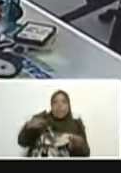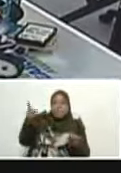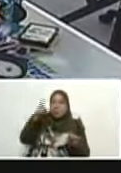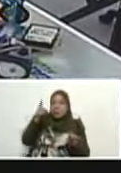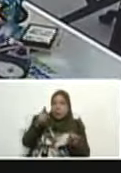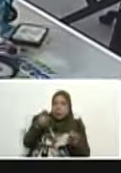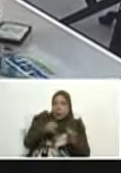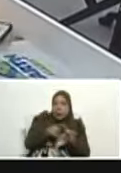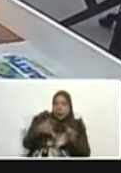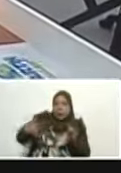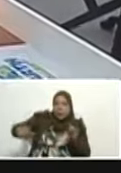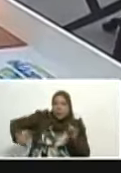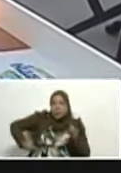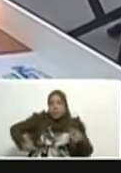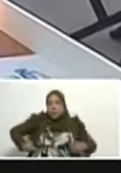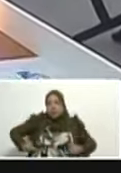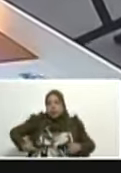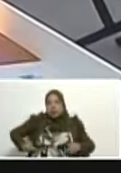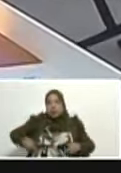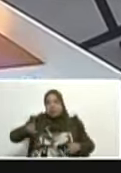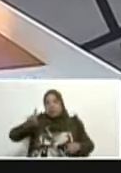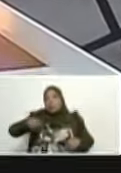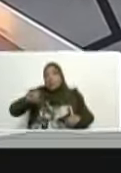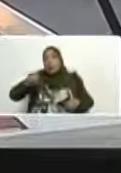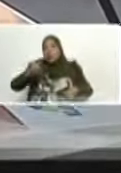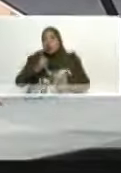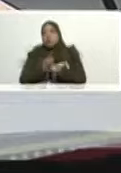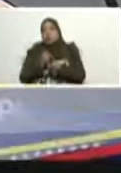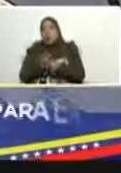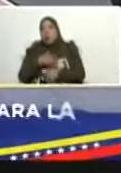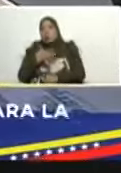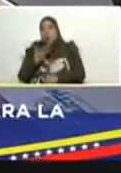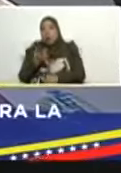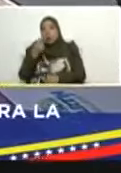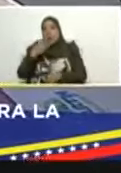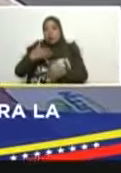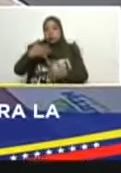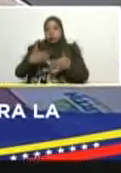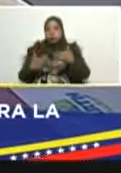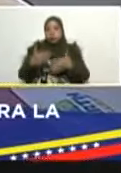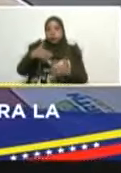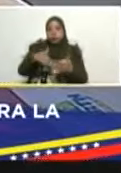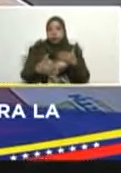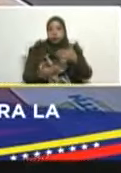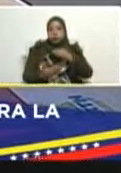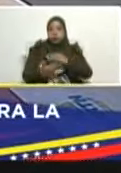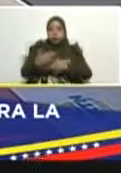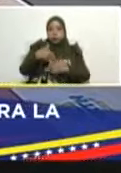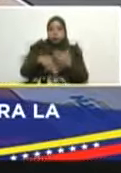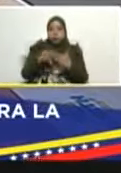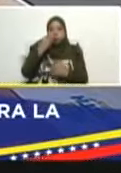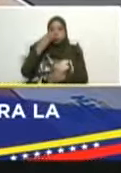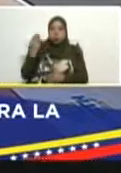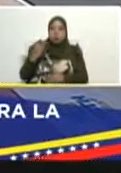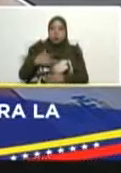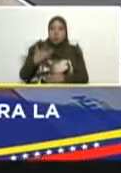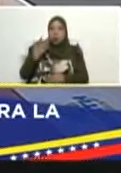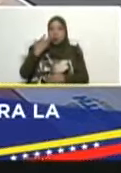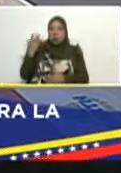la competición, y quiero que Samuel, que se sabe bien lo que cuenta